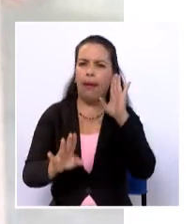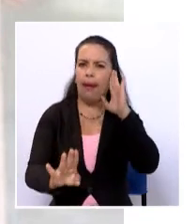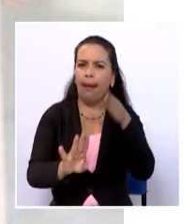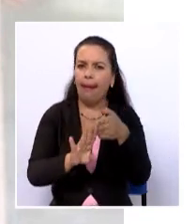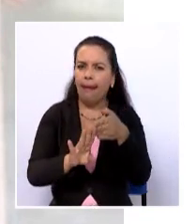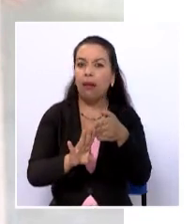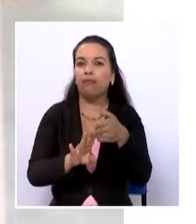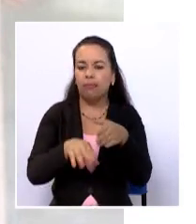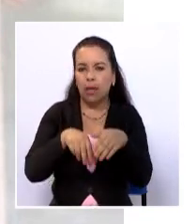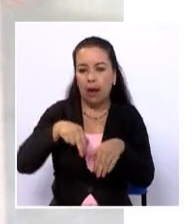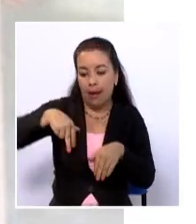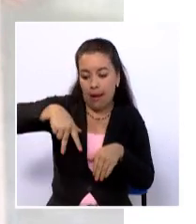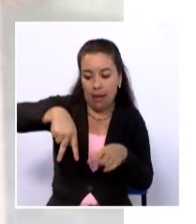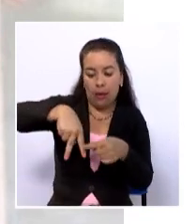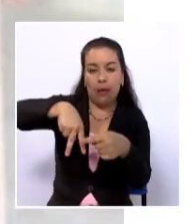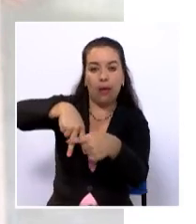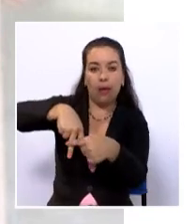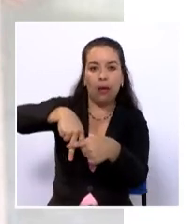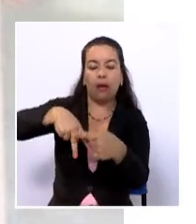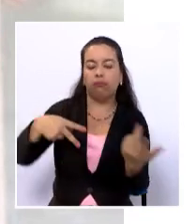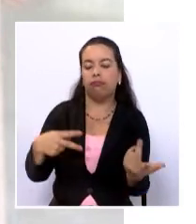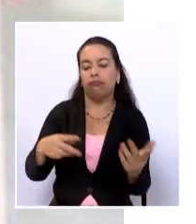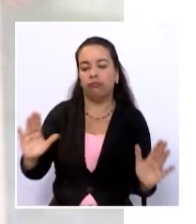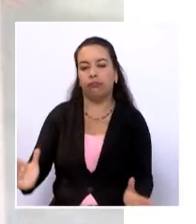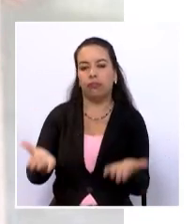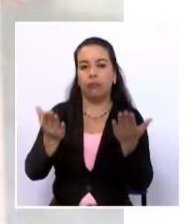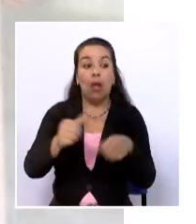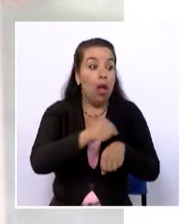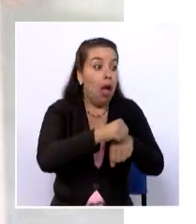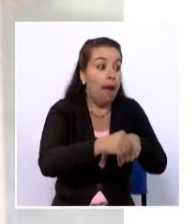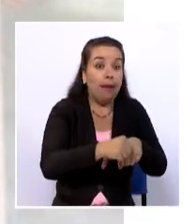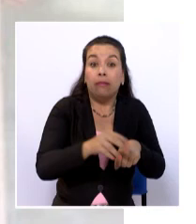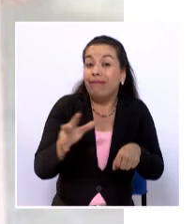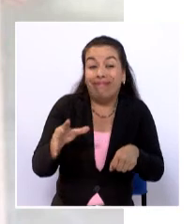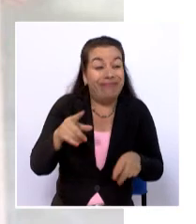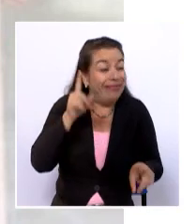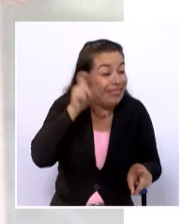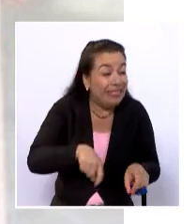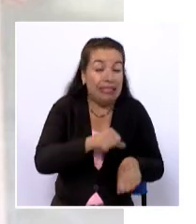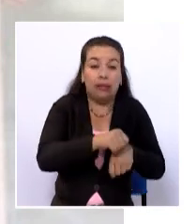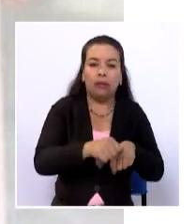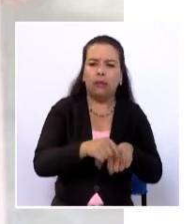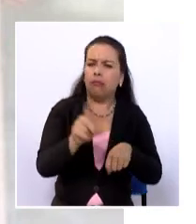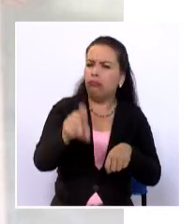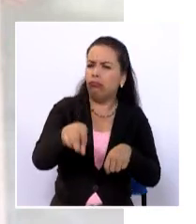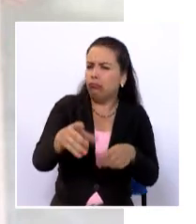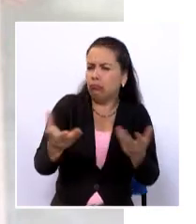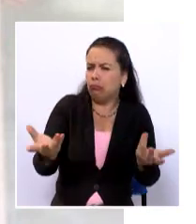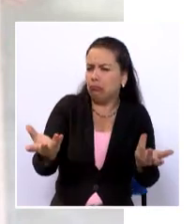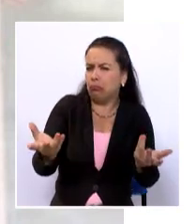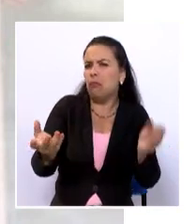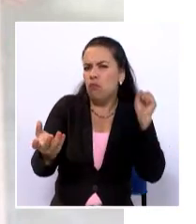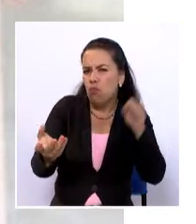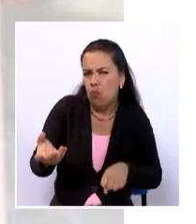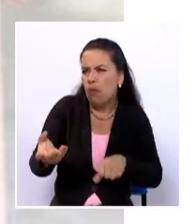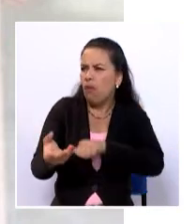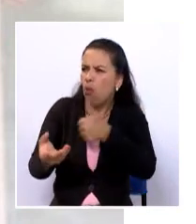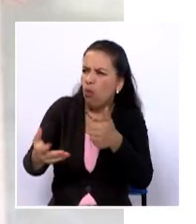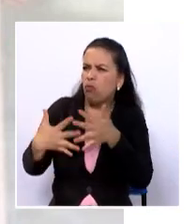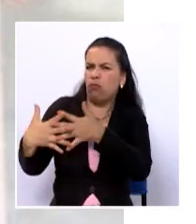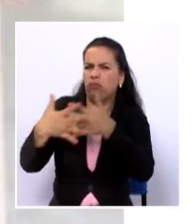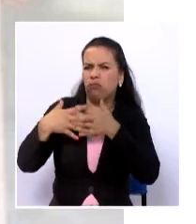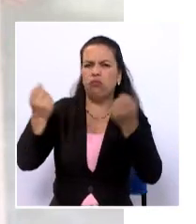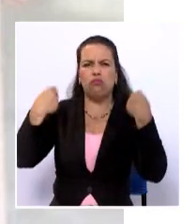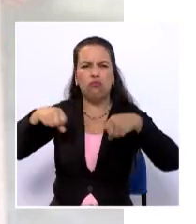mano no todo es quirúrgico y aunque momento hemos reconocer el límite para saber cuando pasamos a esa parte quirúrgico podemos abarcar el